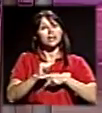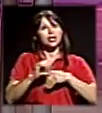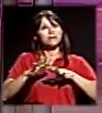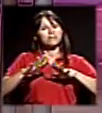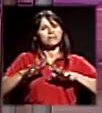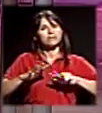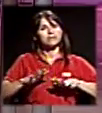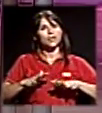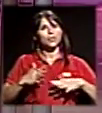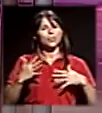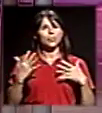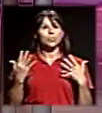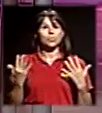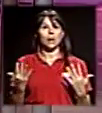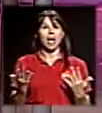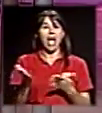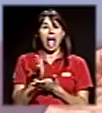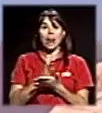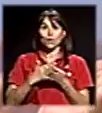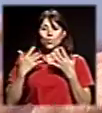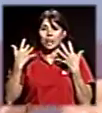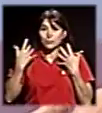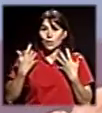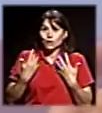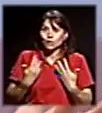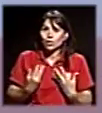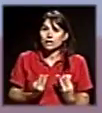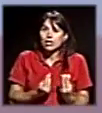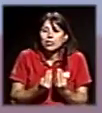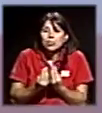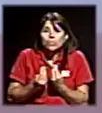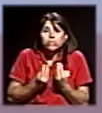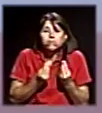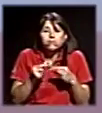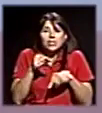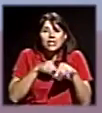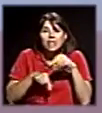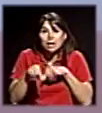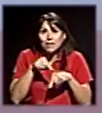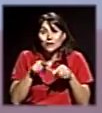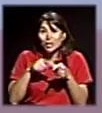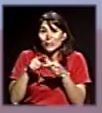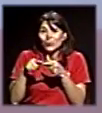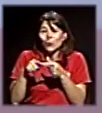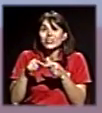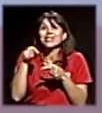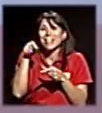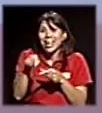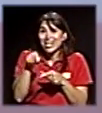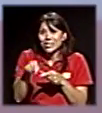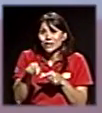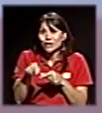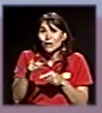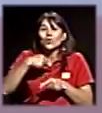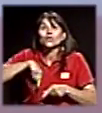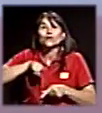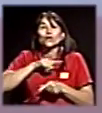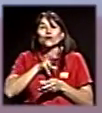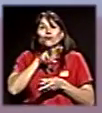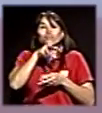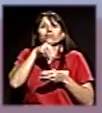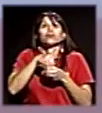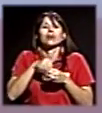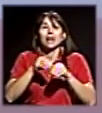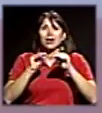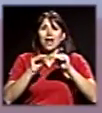que producen más de ciertos que y Esos son los que des cajón metemos en una clase de parin yoga